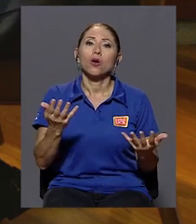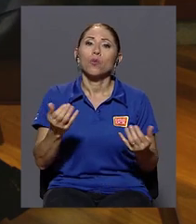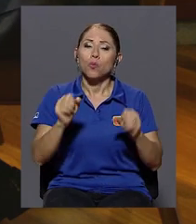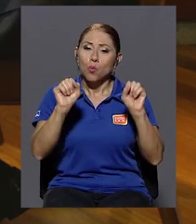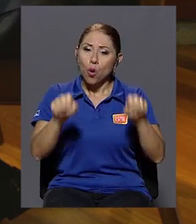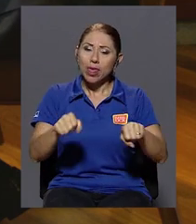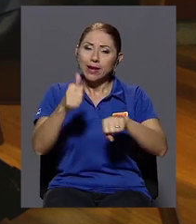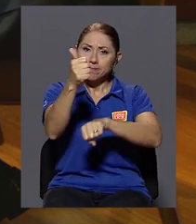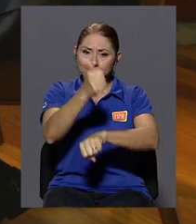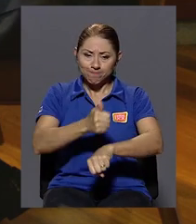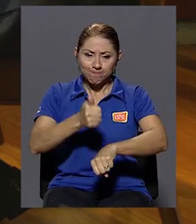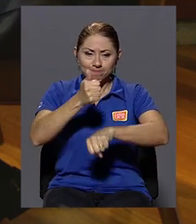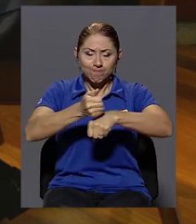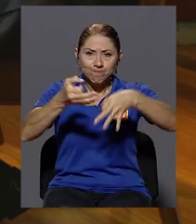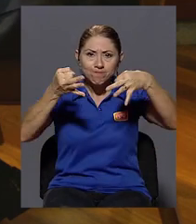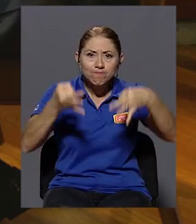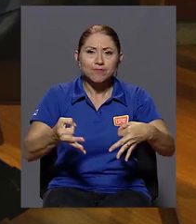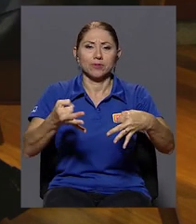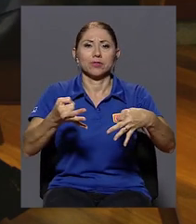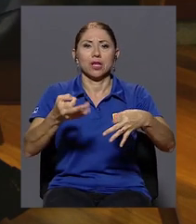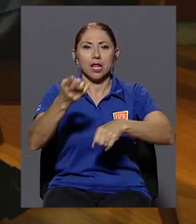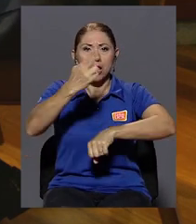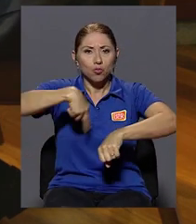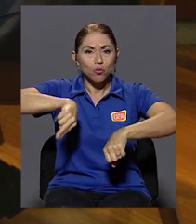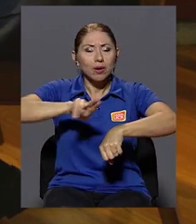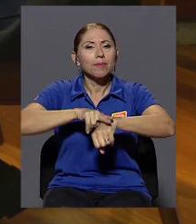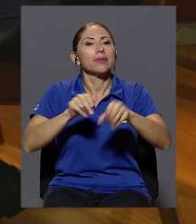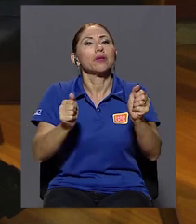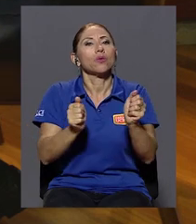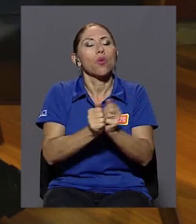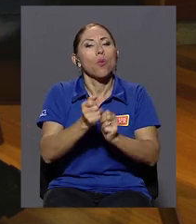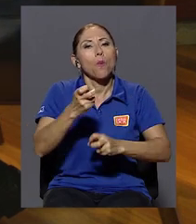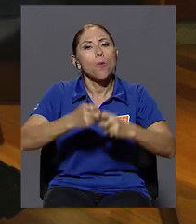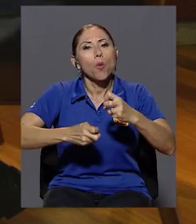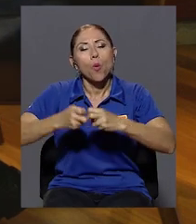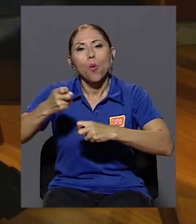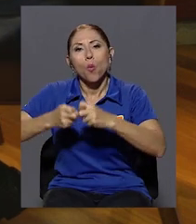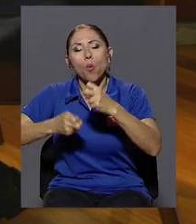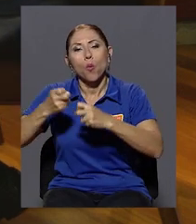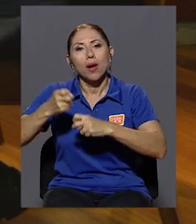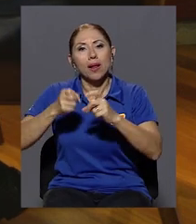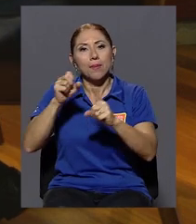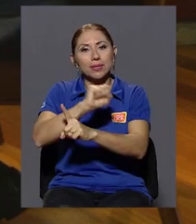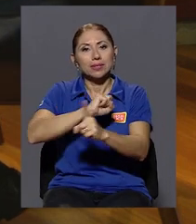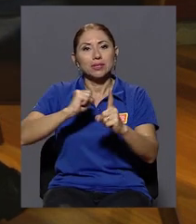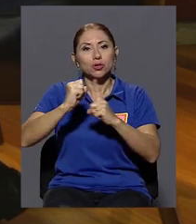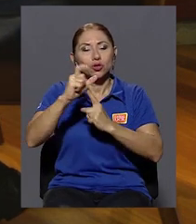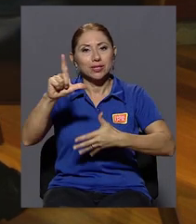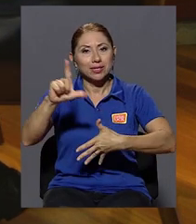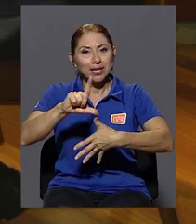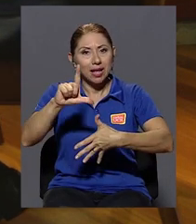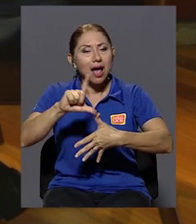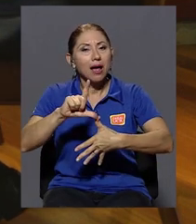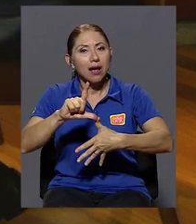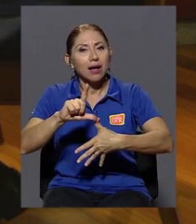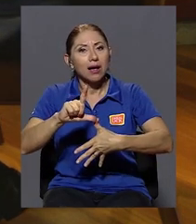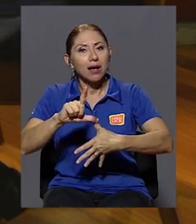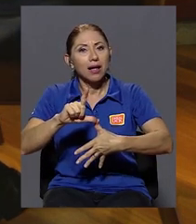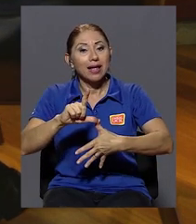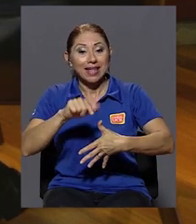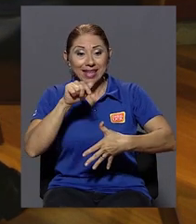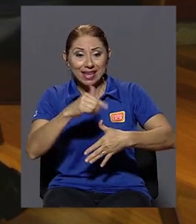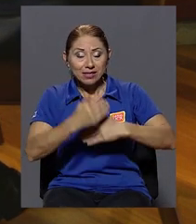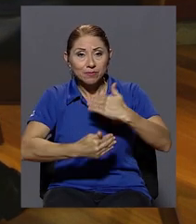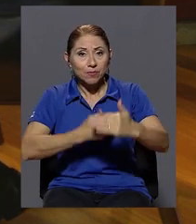asentarse de una manera orgánica con aquellos problemas que tiene la sociedad latinoamericana propiamente